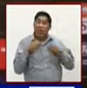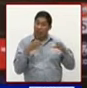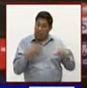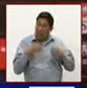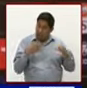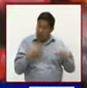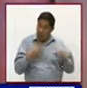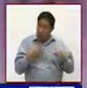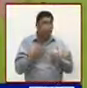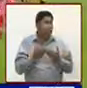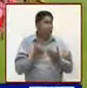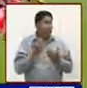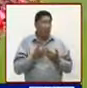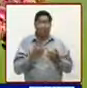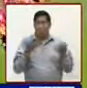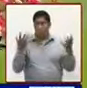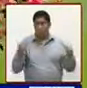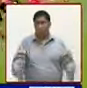superar al adversario con facilidad.